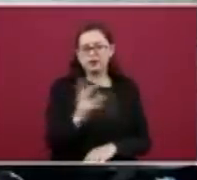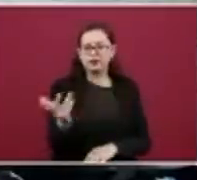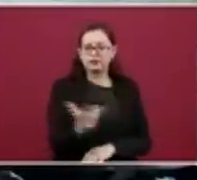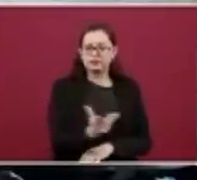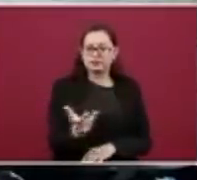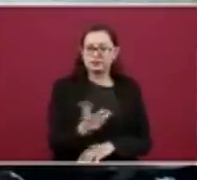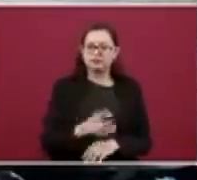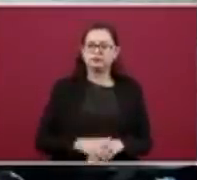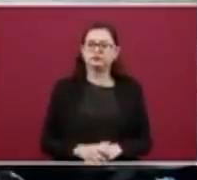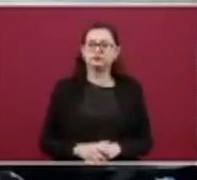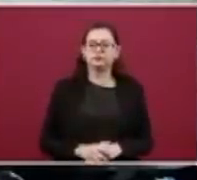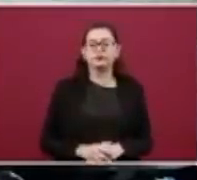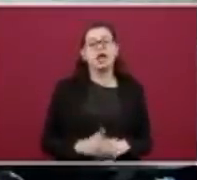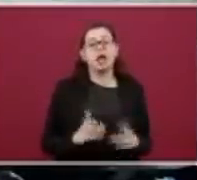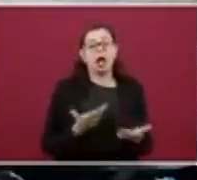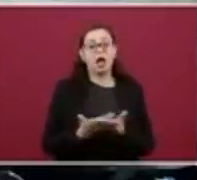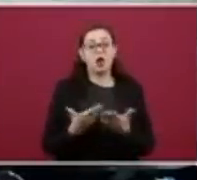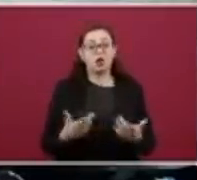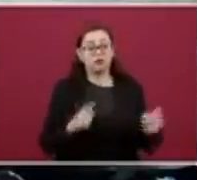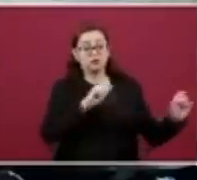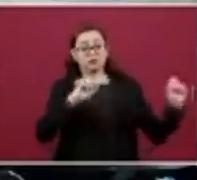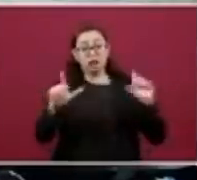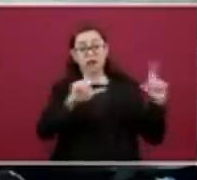es otro lote